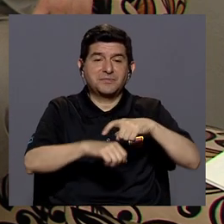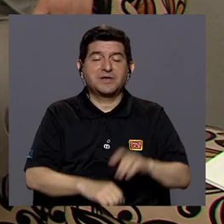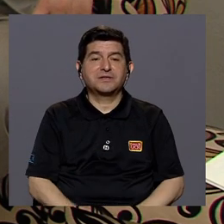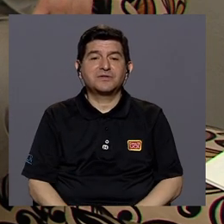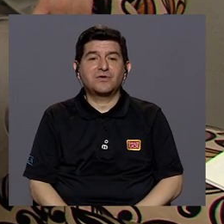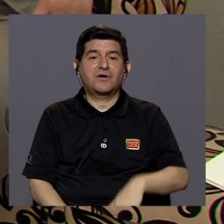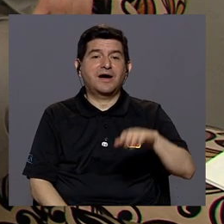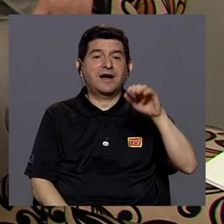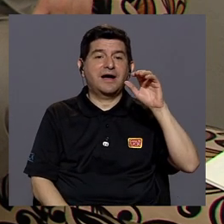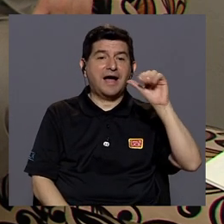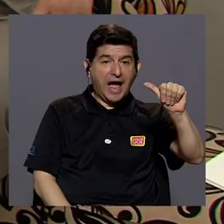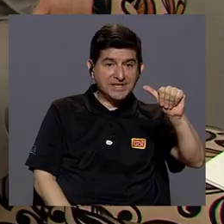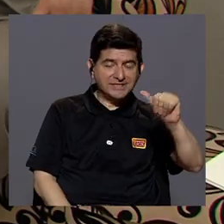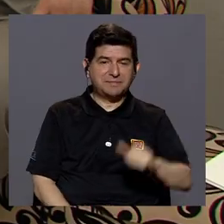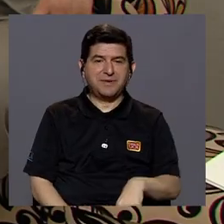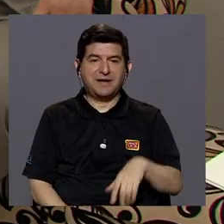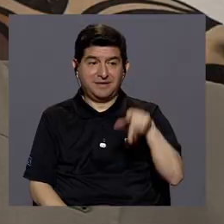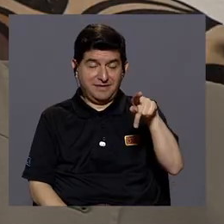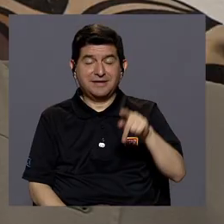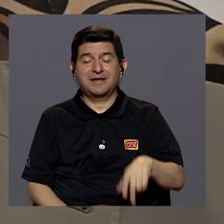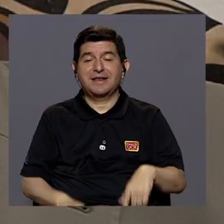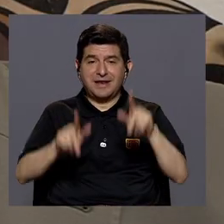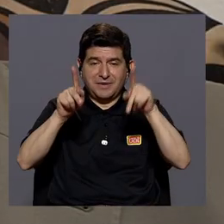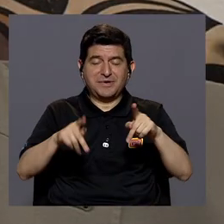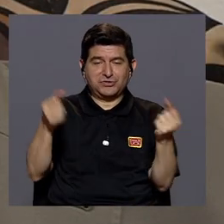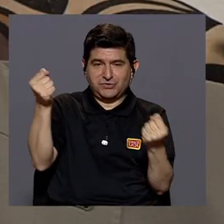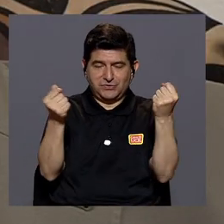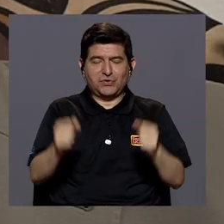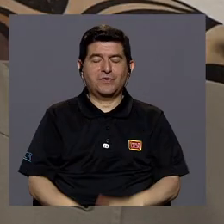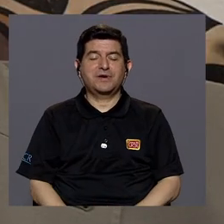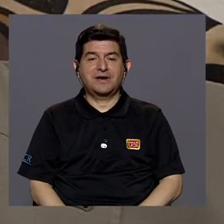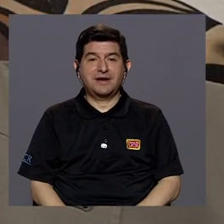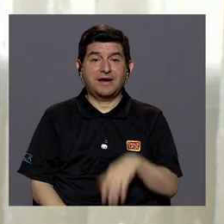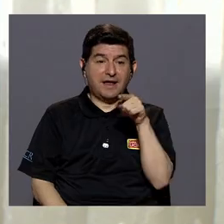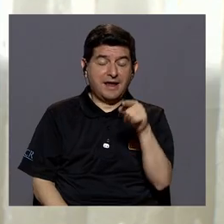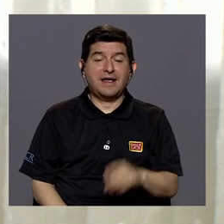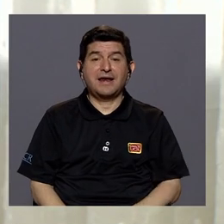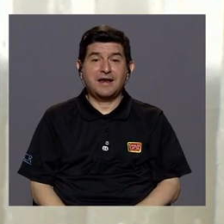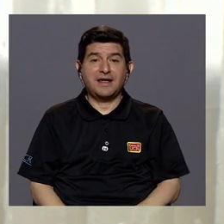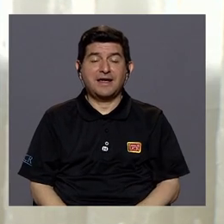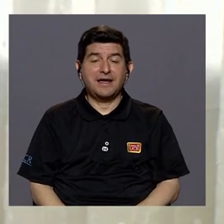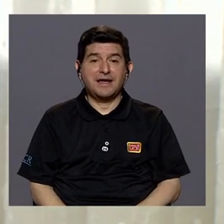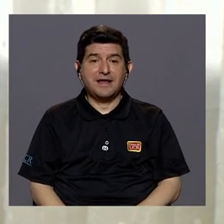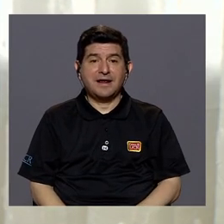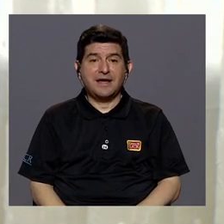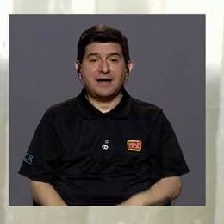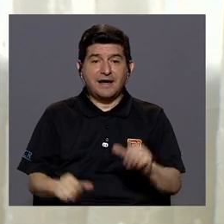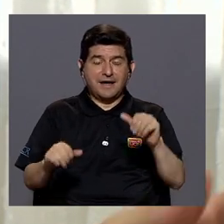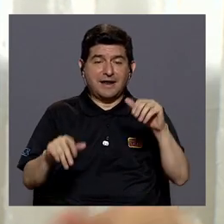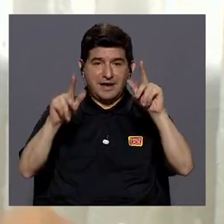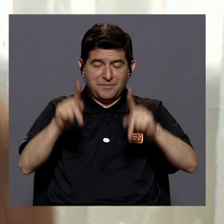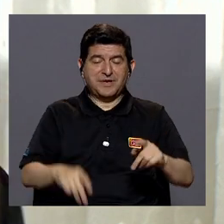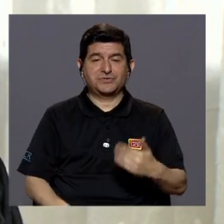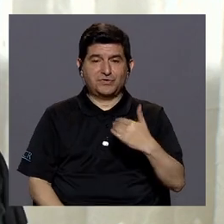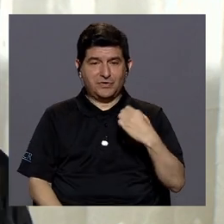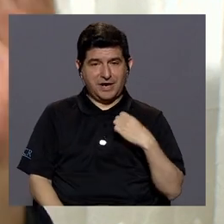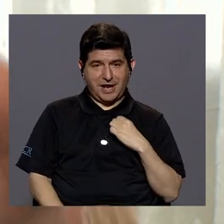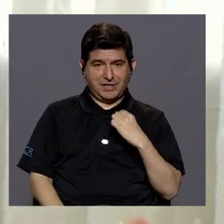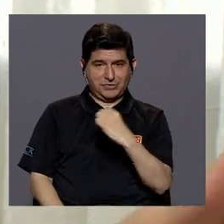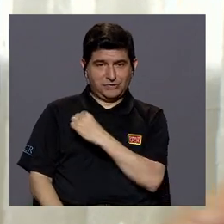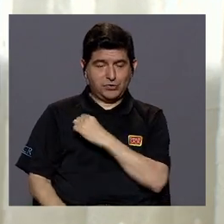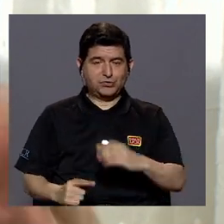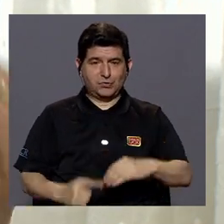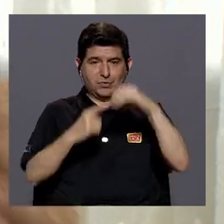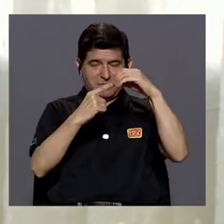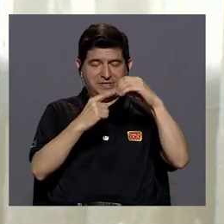Uh-huh. Eisenman, que era el accionista mayor de la República en ese tiempo. Y en el viaje me